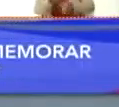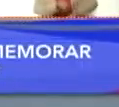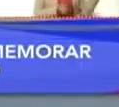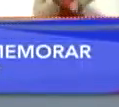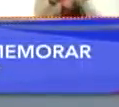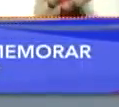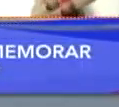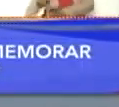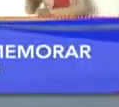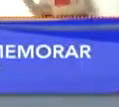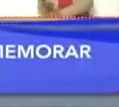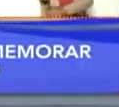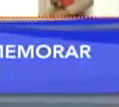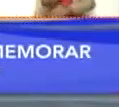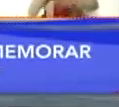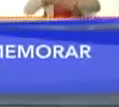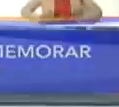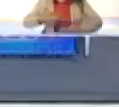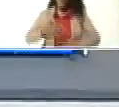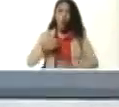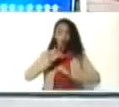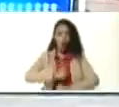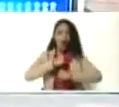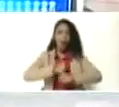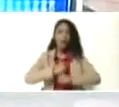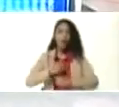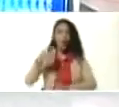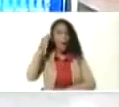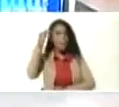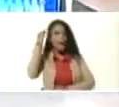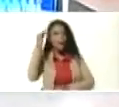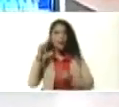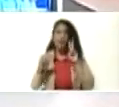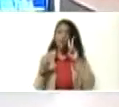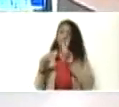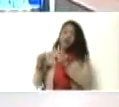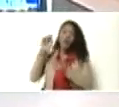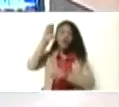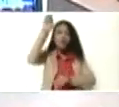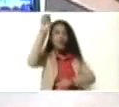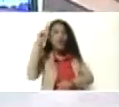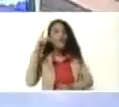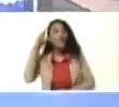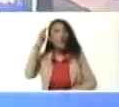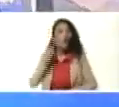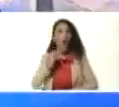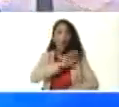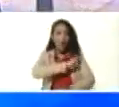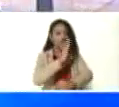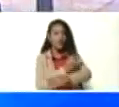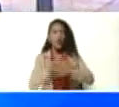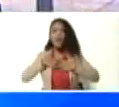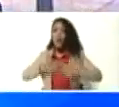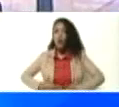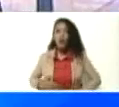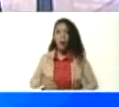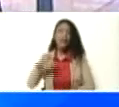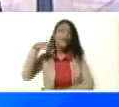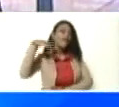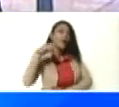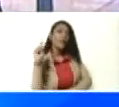los machetes, con los cuerpos, con los caballos, con la mente visionaria de Bolívar, con la fuerza del cuerpo de Negro